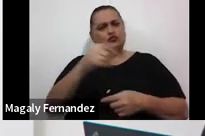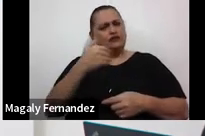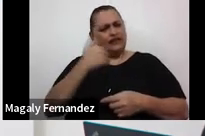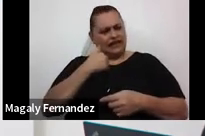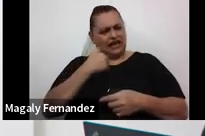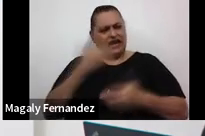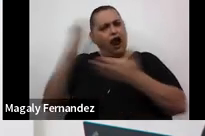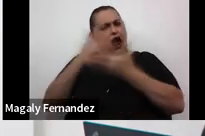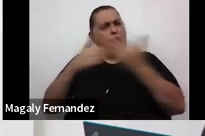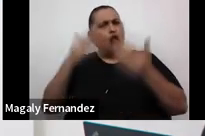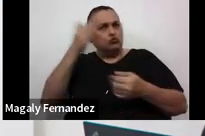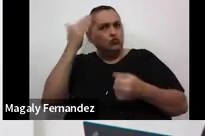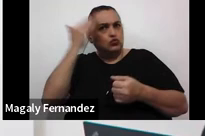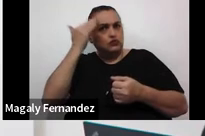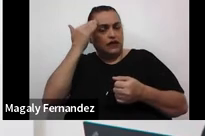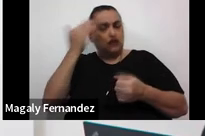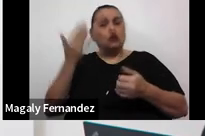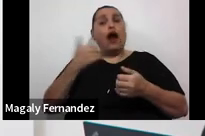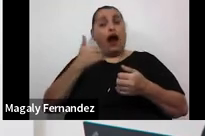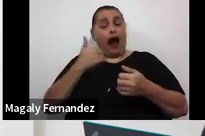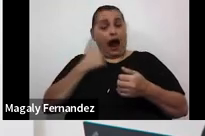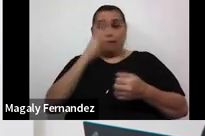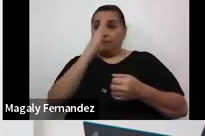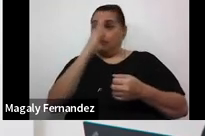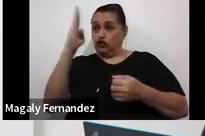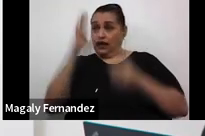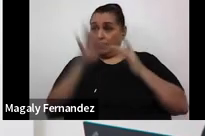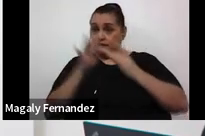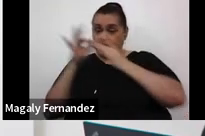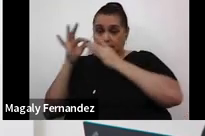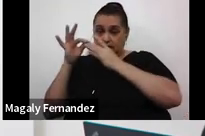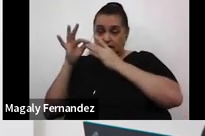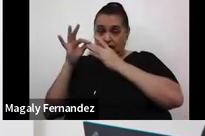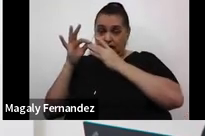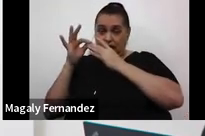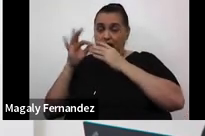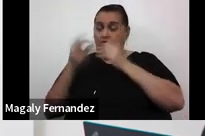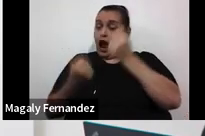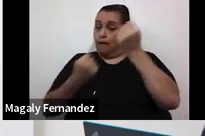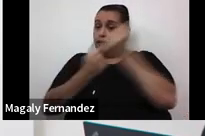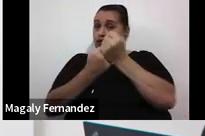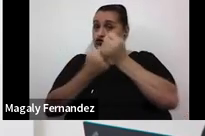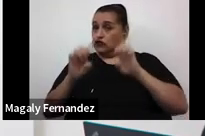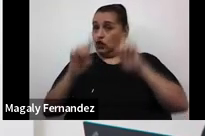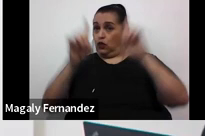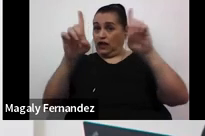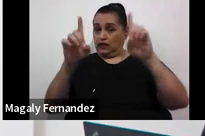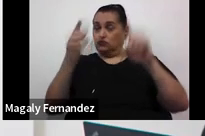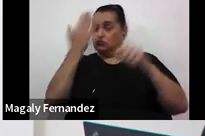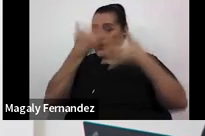conocimiento de si hay algunas bibliotecas especializadas en estos apoyos educativos para la